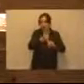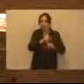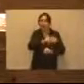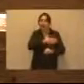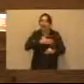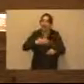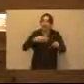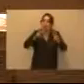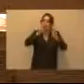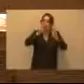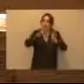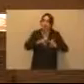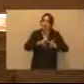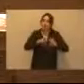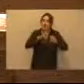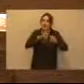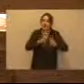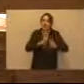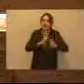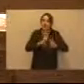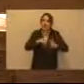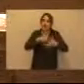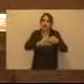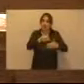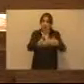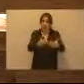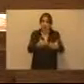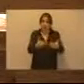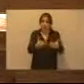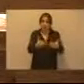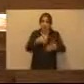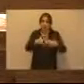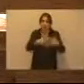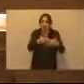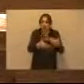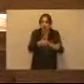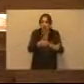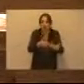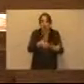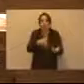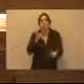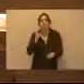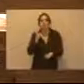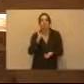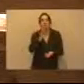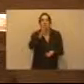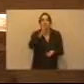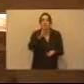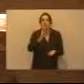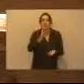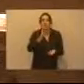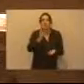investigar que é o que ocurre con todos estos procesos que pervierten e desnaturalizan o que debería